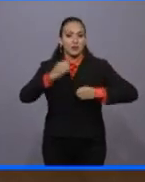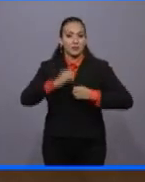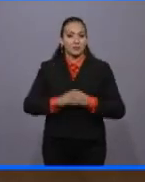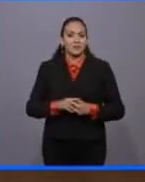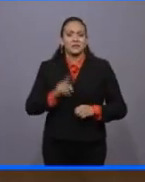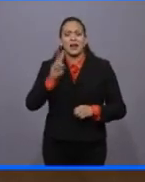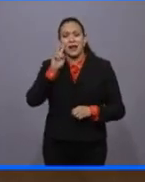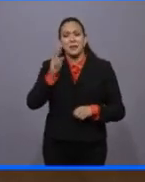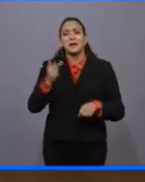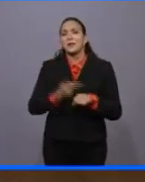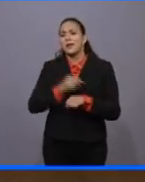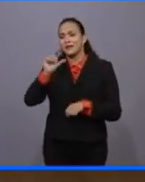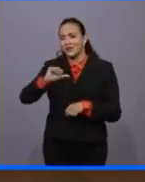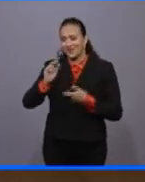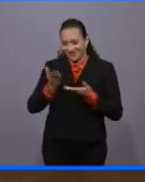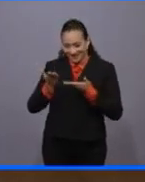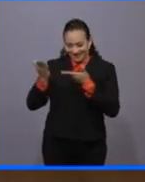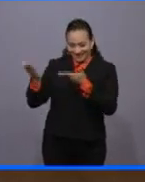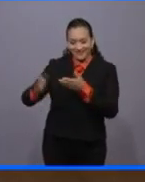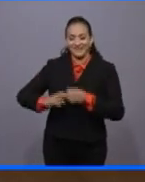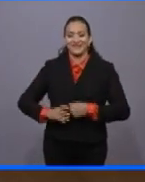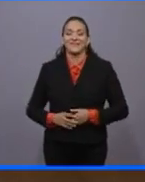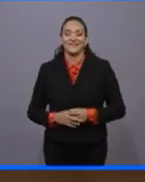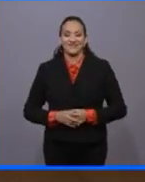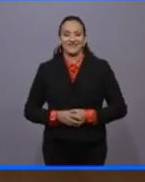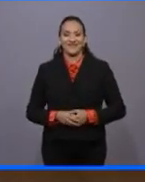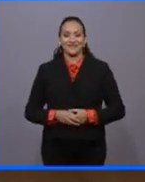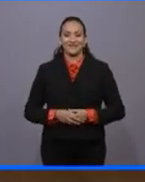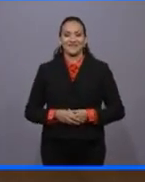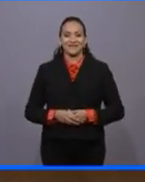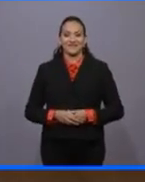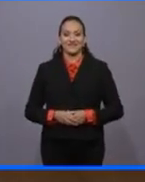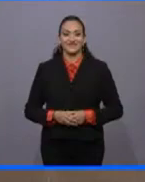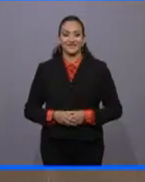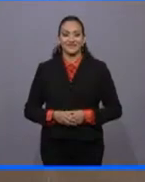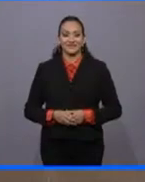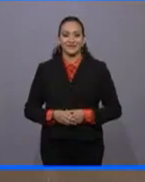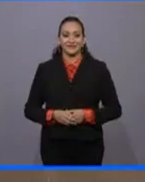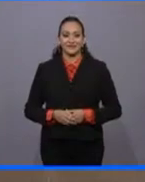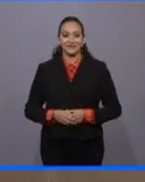Mario López Peña nos tiene un reporte. Adelante, Mario, te escuchamos.